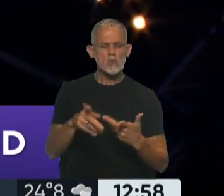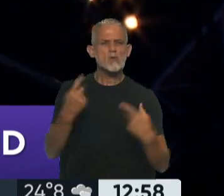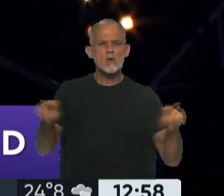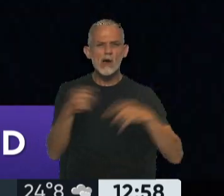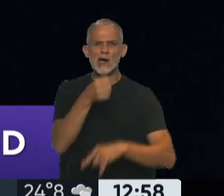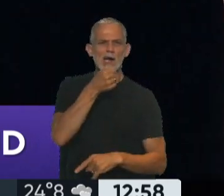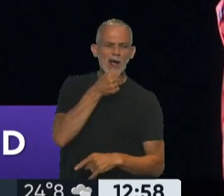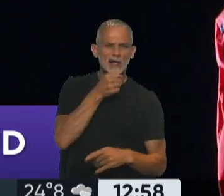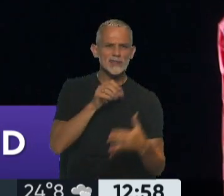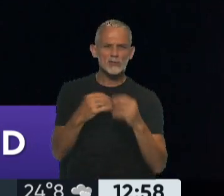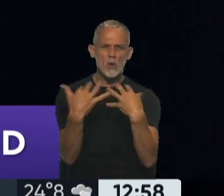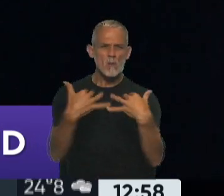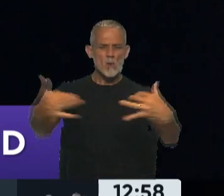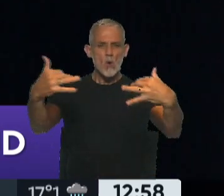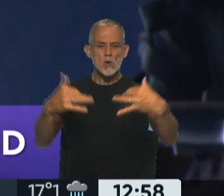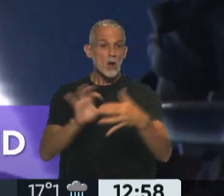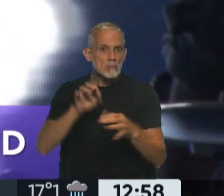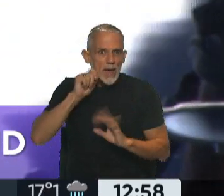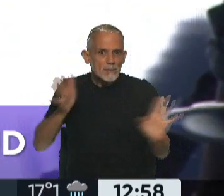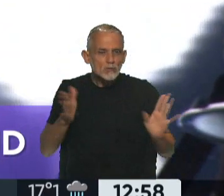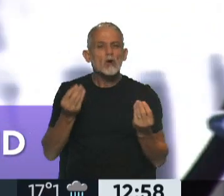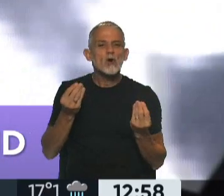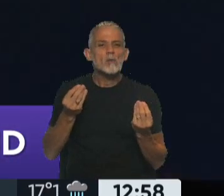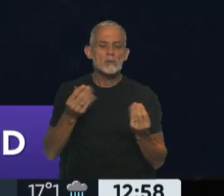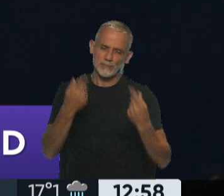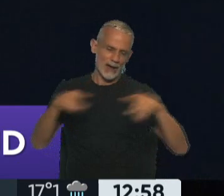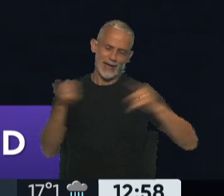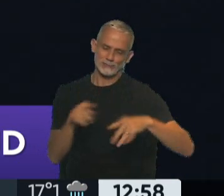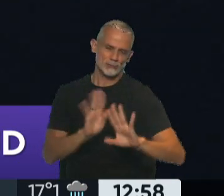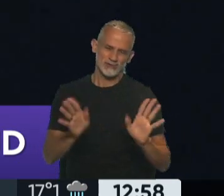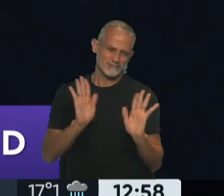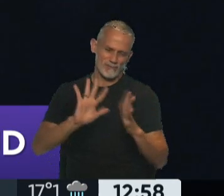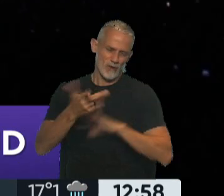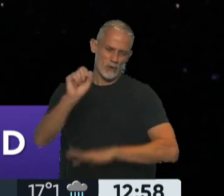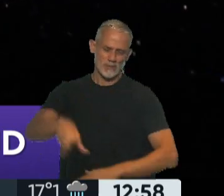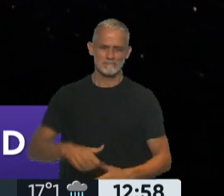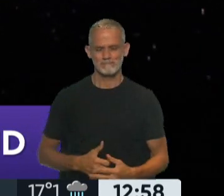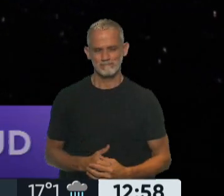abiertos, conexión con el público. Maravilloso. ¿Cómo? A través de las canciones, como lo hace él.